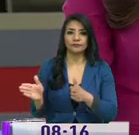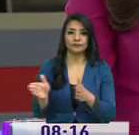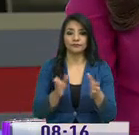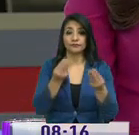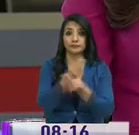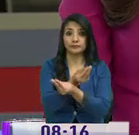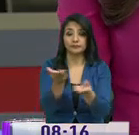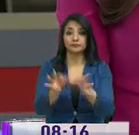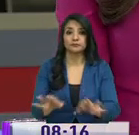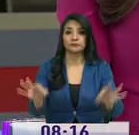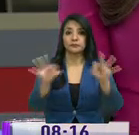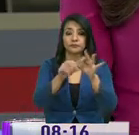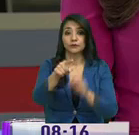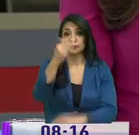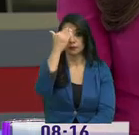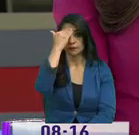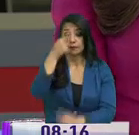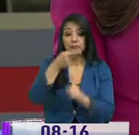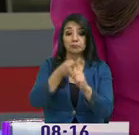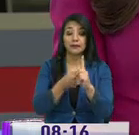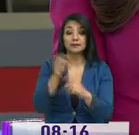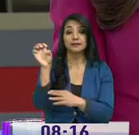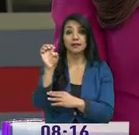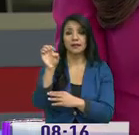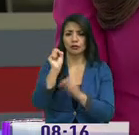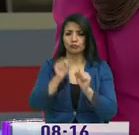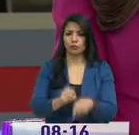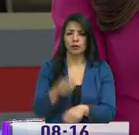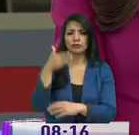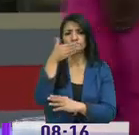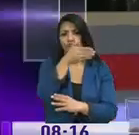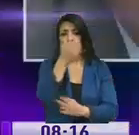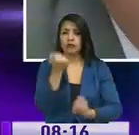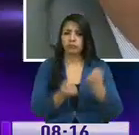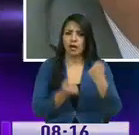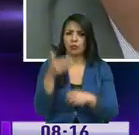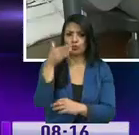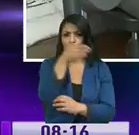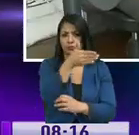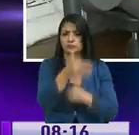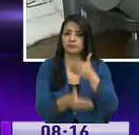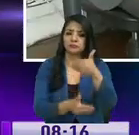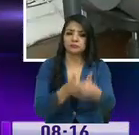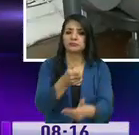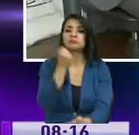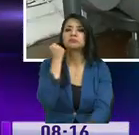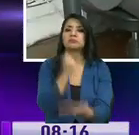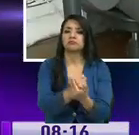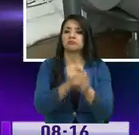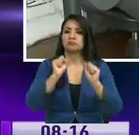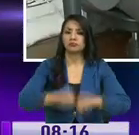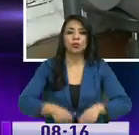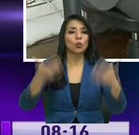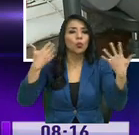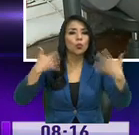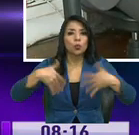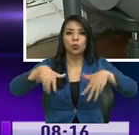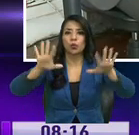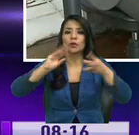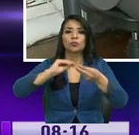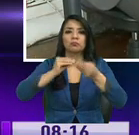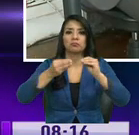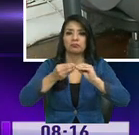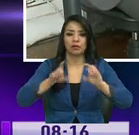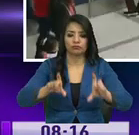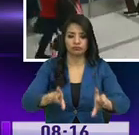Información importante, ya sabe, durante este mes de enero podrán acercarse todas las personas a hacer su proceso de matriculación sin importar el número de placa, y